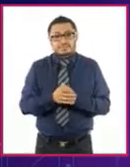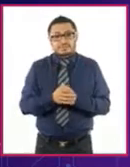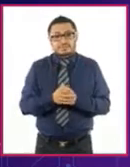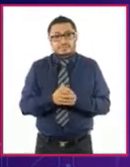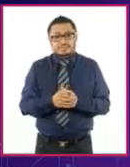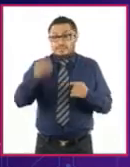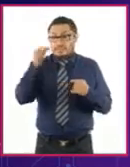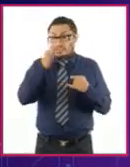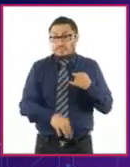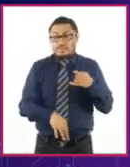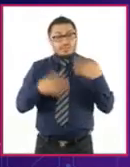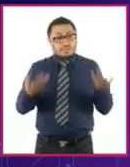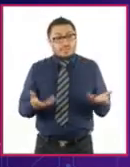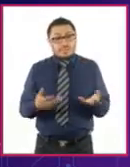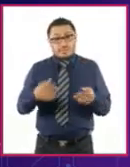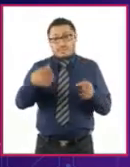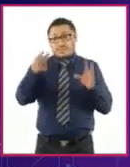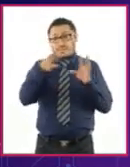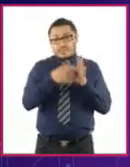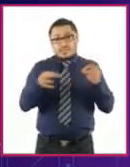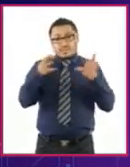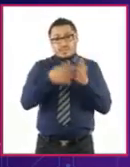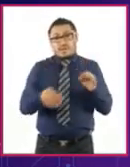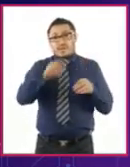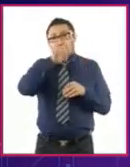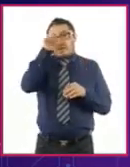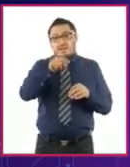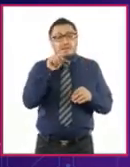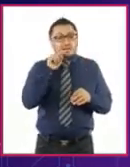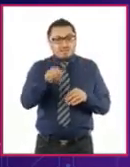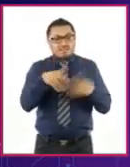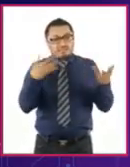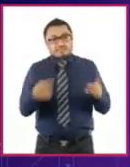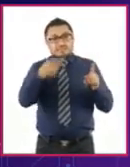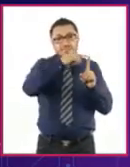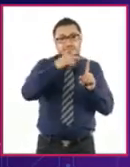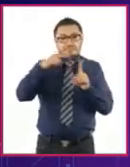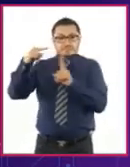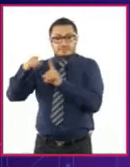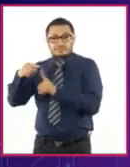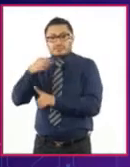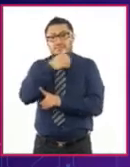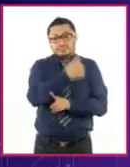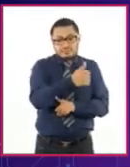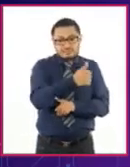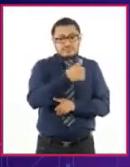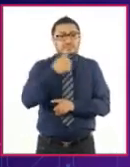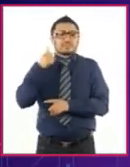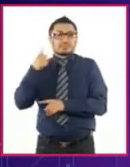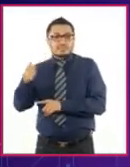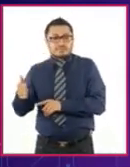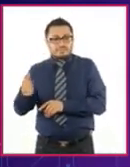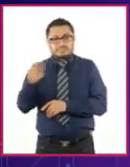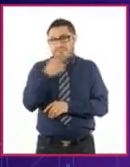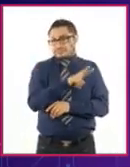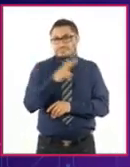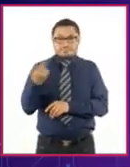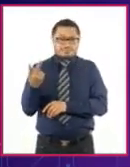Finalmente, para despejar a la incógnita, se divide entre 6 ambos miembros de la